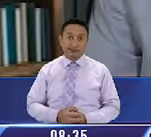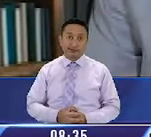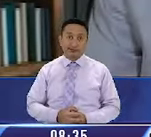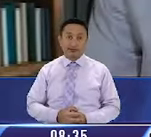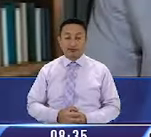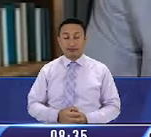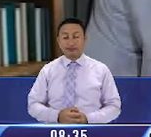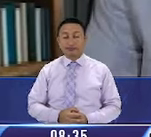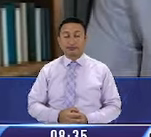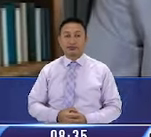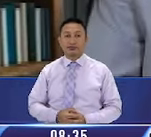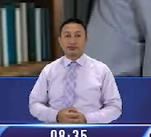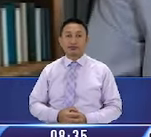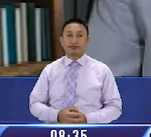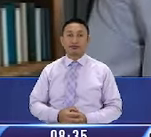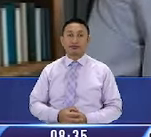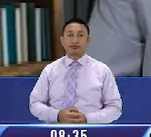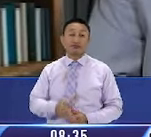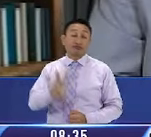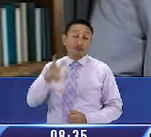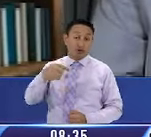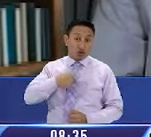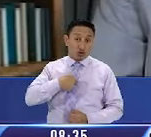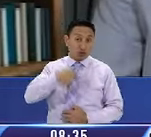dos individuos. Creo que